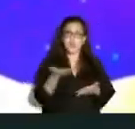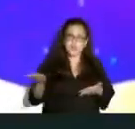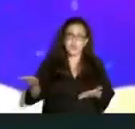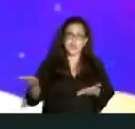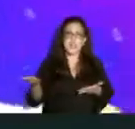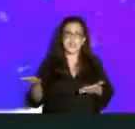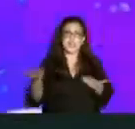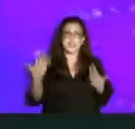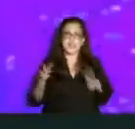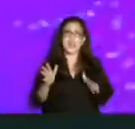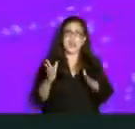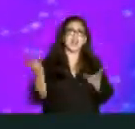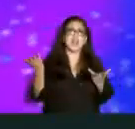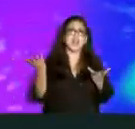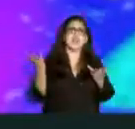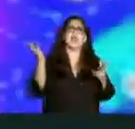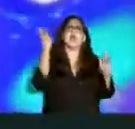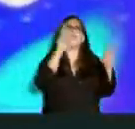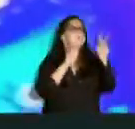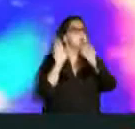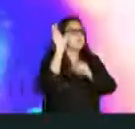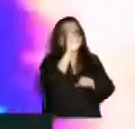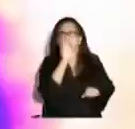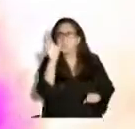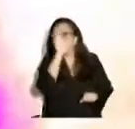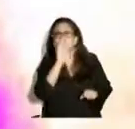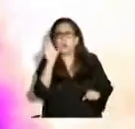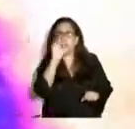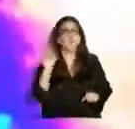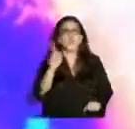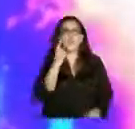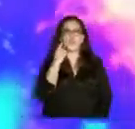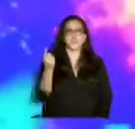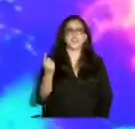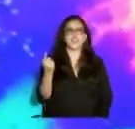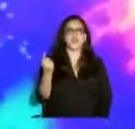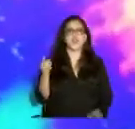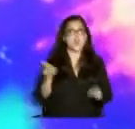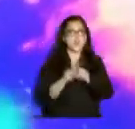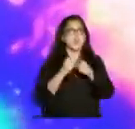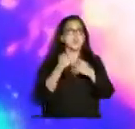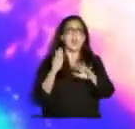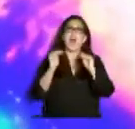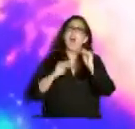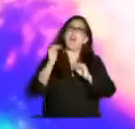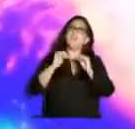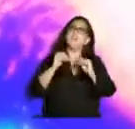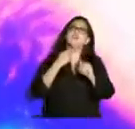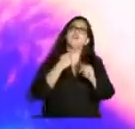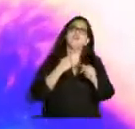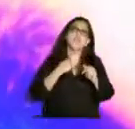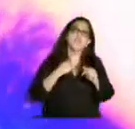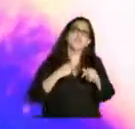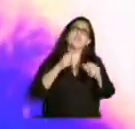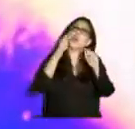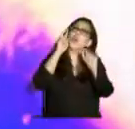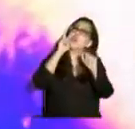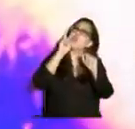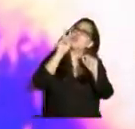otra parte de lo desconocido. Así como nos interesa conocer todo lo que está más allá en el universo tan lejos de nosotros y lo